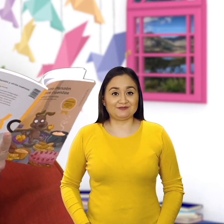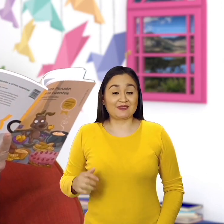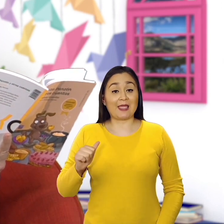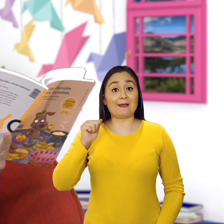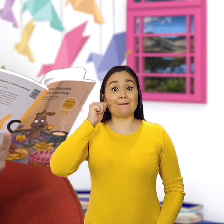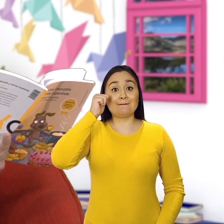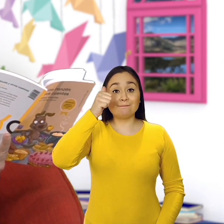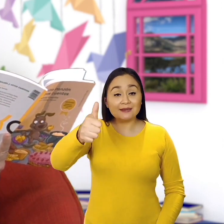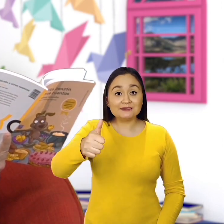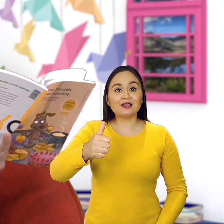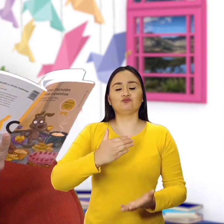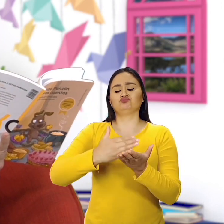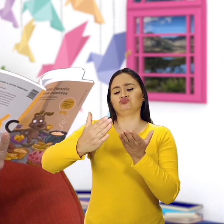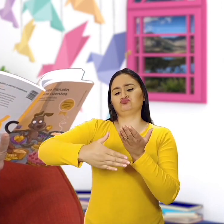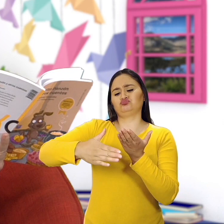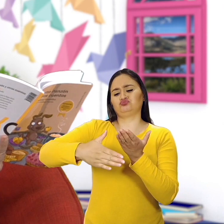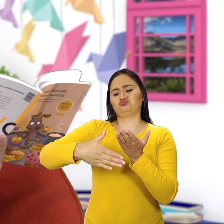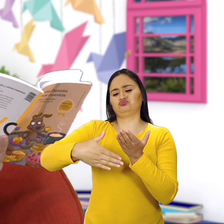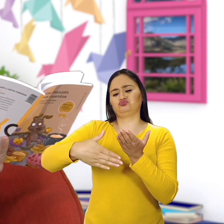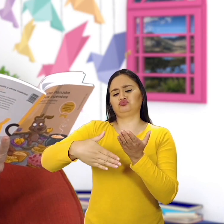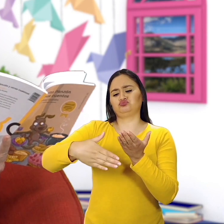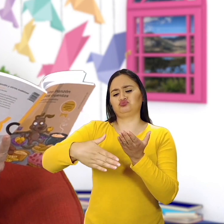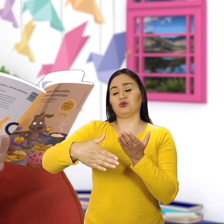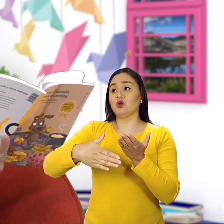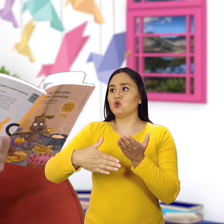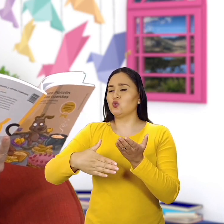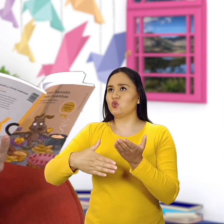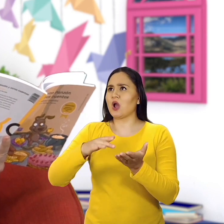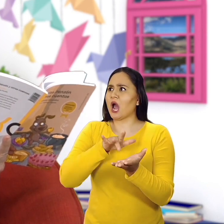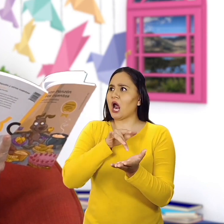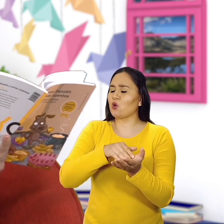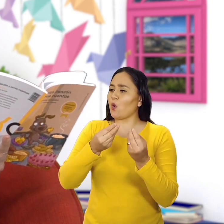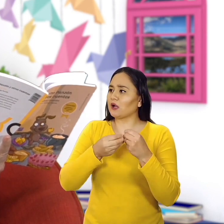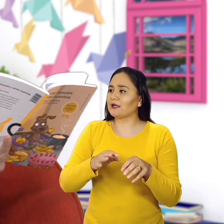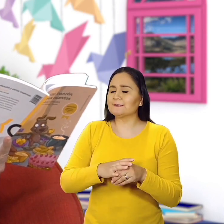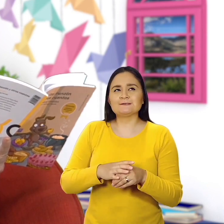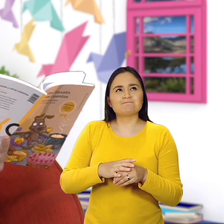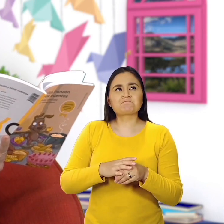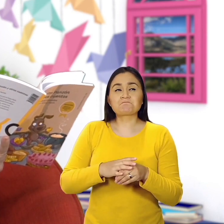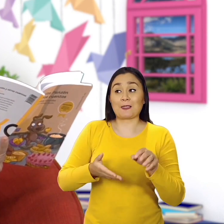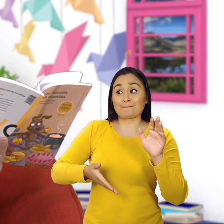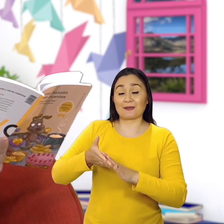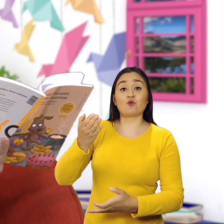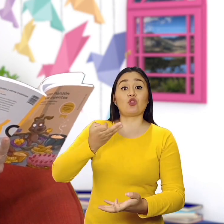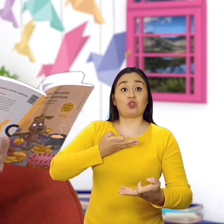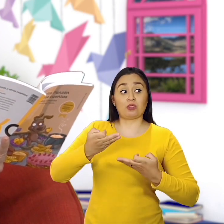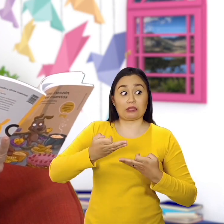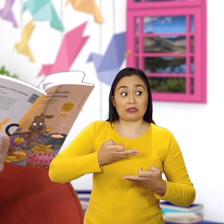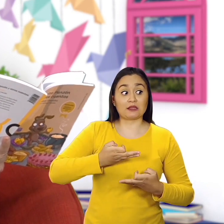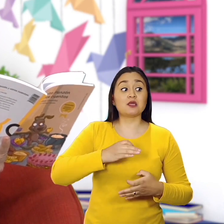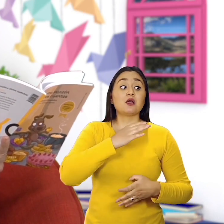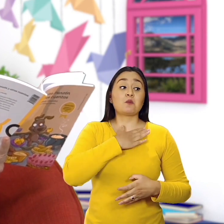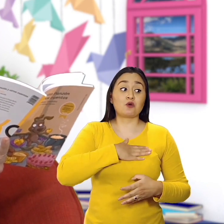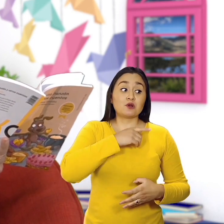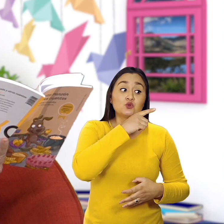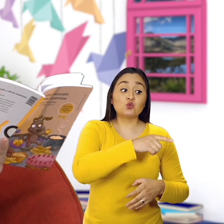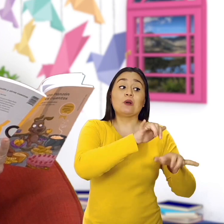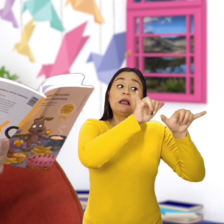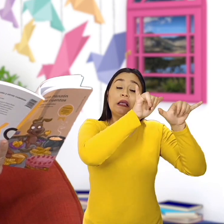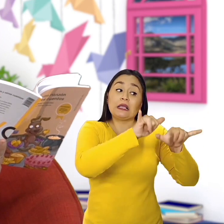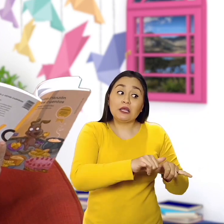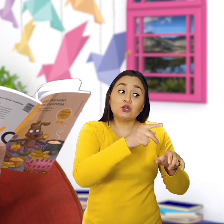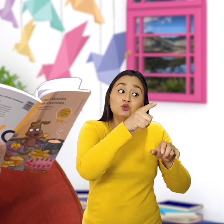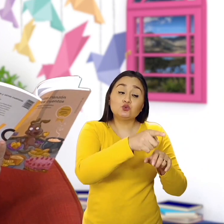siguiente cocinaba Pantaleón, pero se acabó el arroz y dijo: voy a la tienda, Perrito Panzón, por